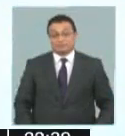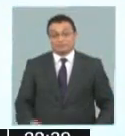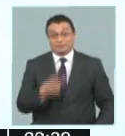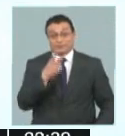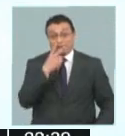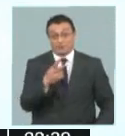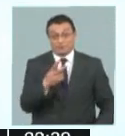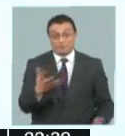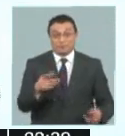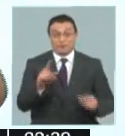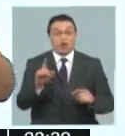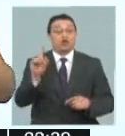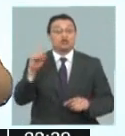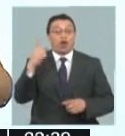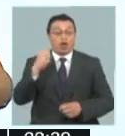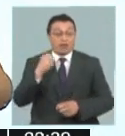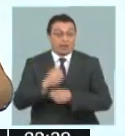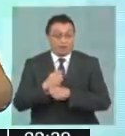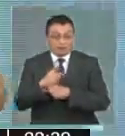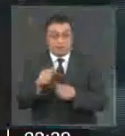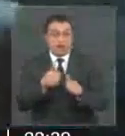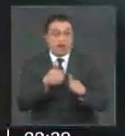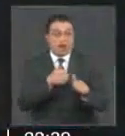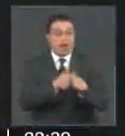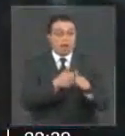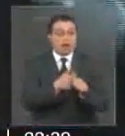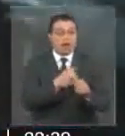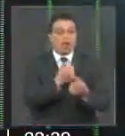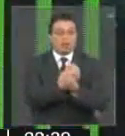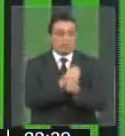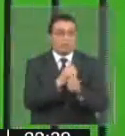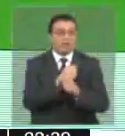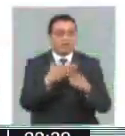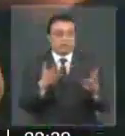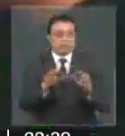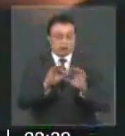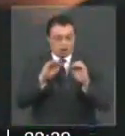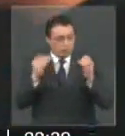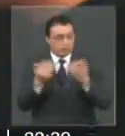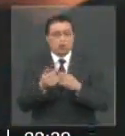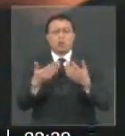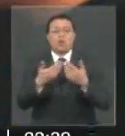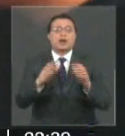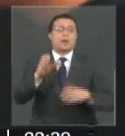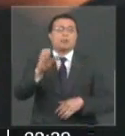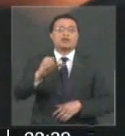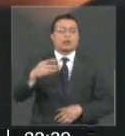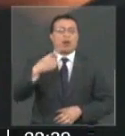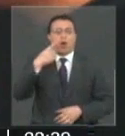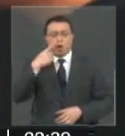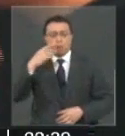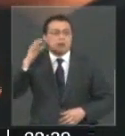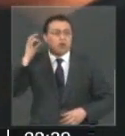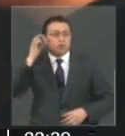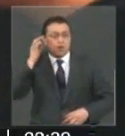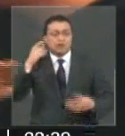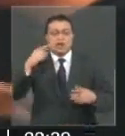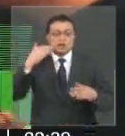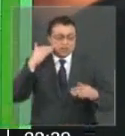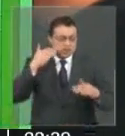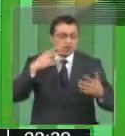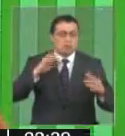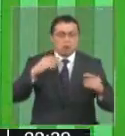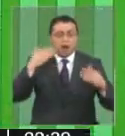¿Vieron? Además que no solo trabajar, es apoyarlos con la autonomía completa, que es lo que cualquier persona, cualquier mujer, cualquier hombre, porque no son niños, no